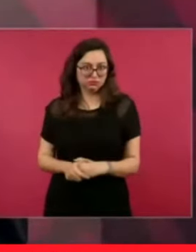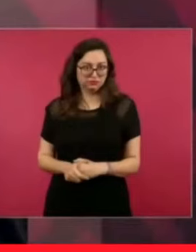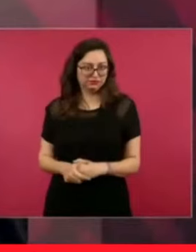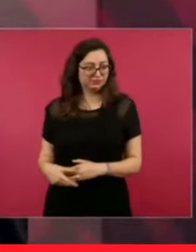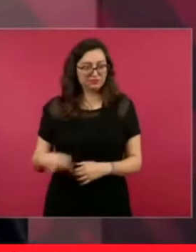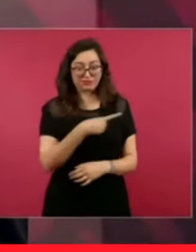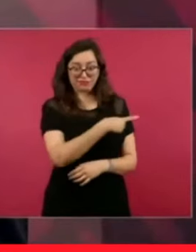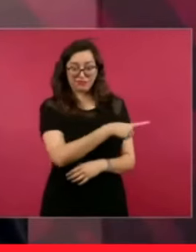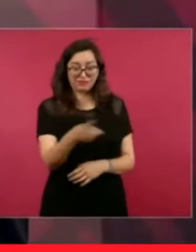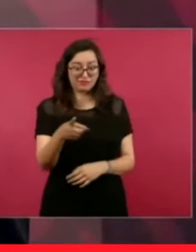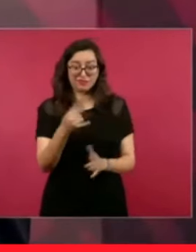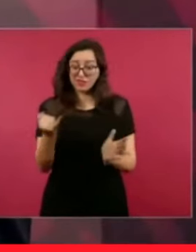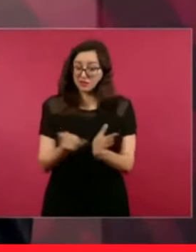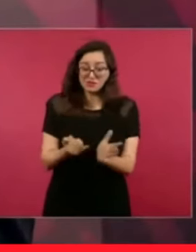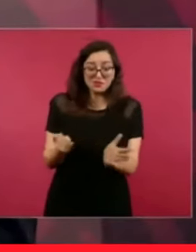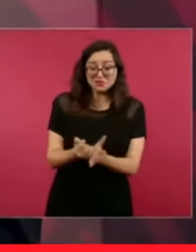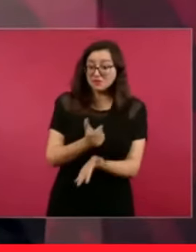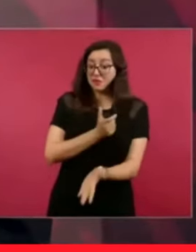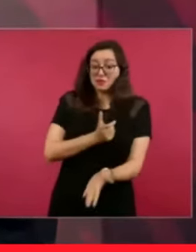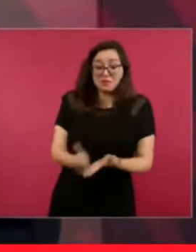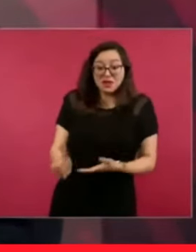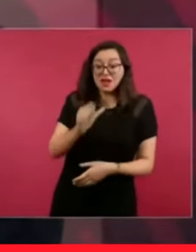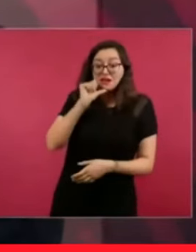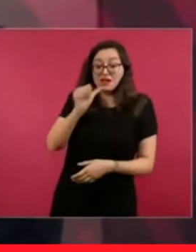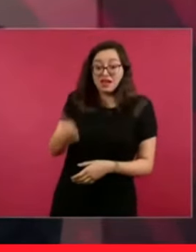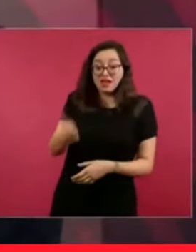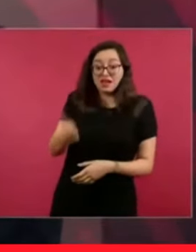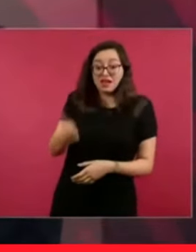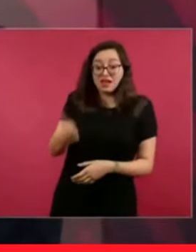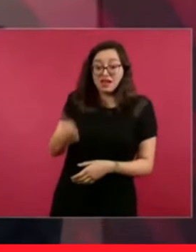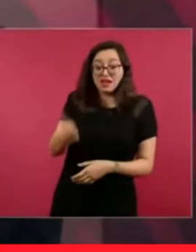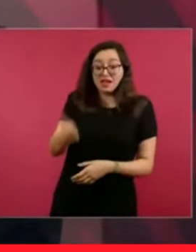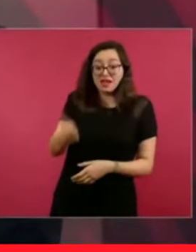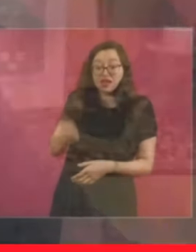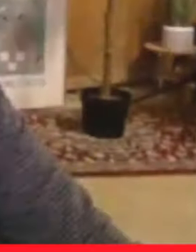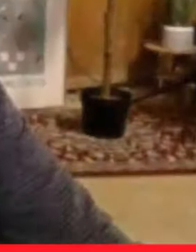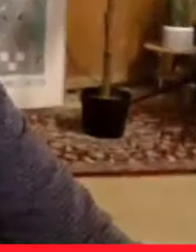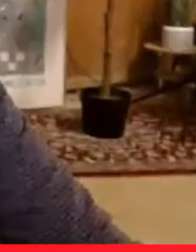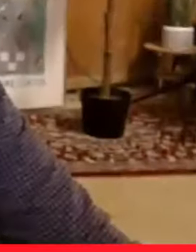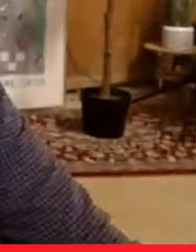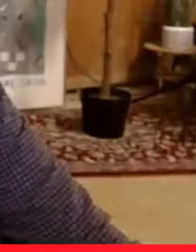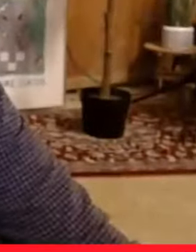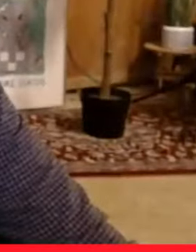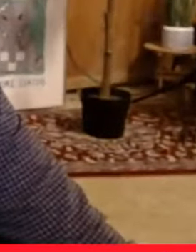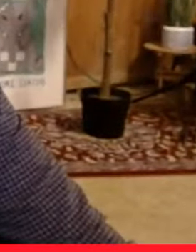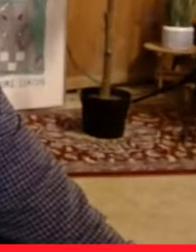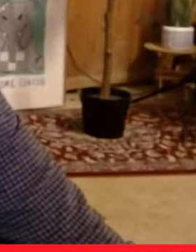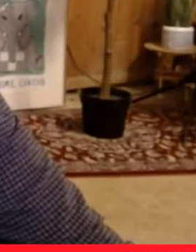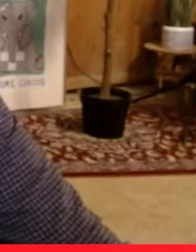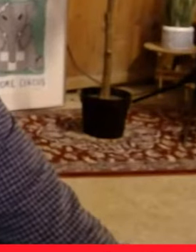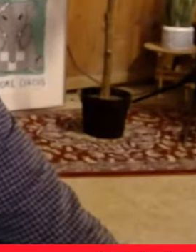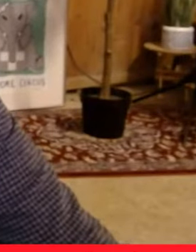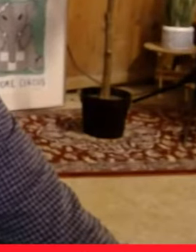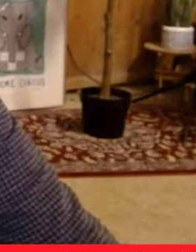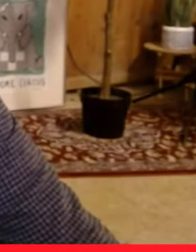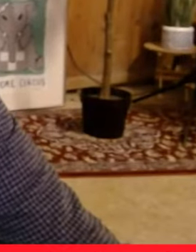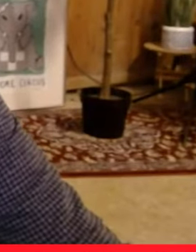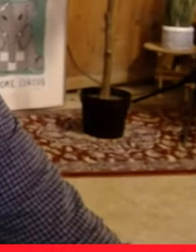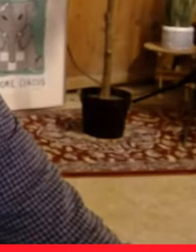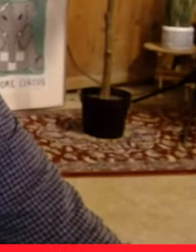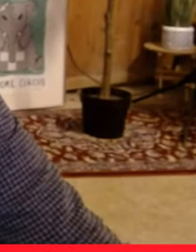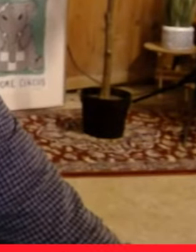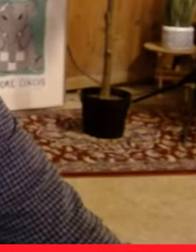impuestos mire Por cierto que la doora también se expresó sobre esto estando ahí en Gómez Palacio